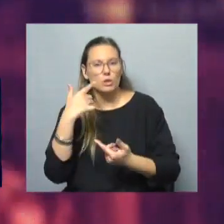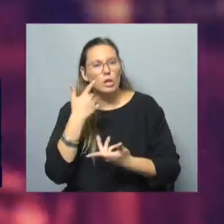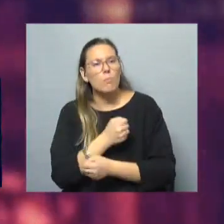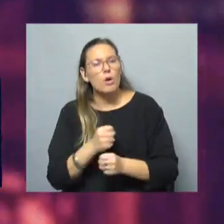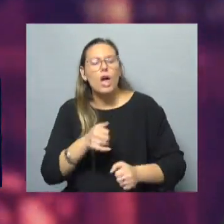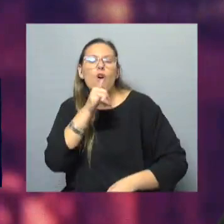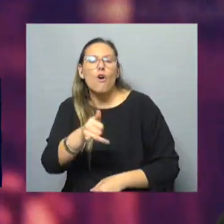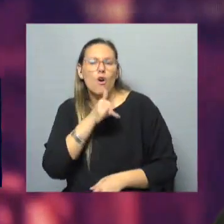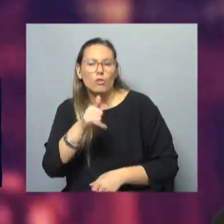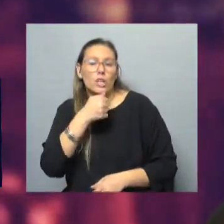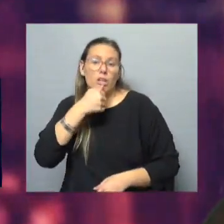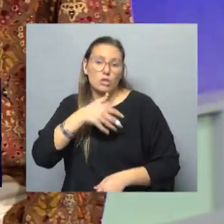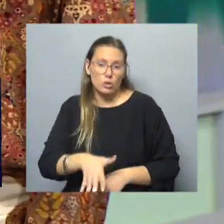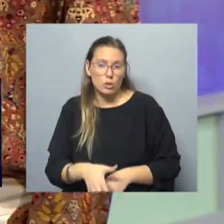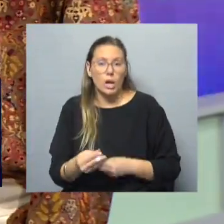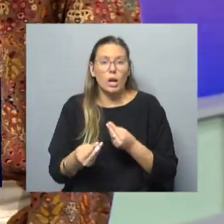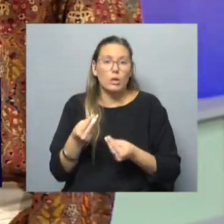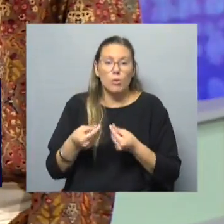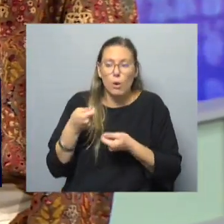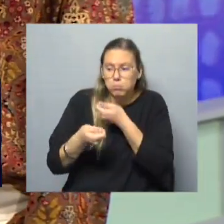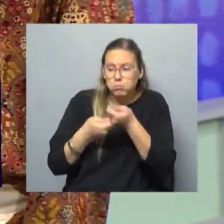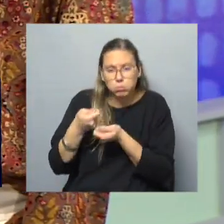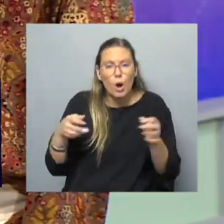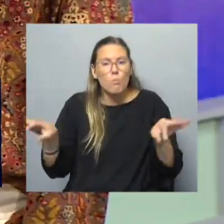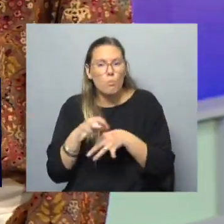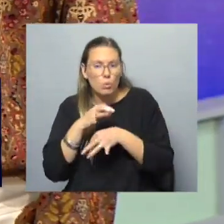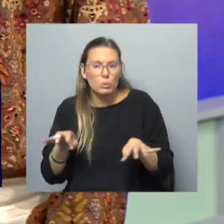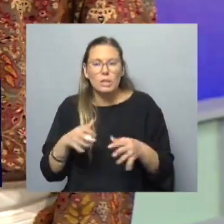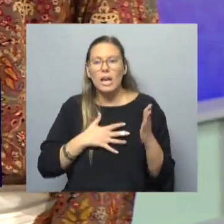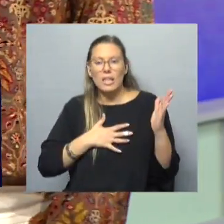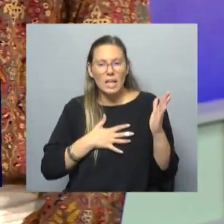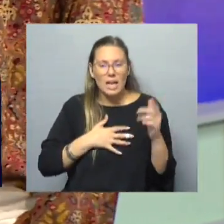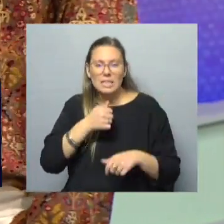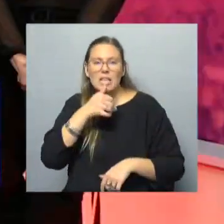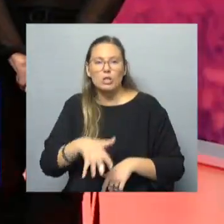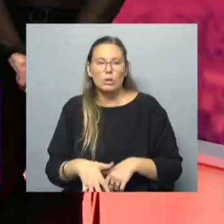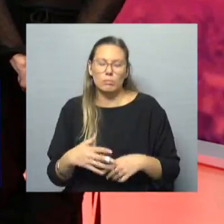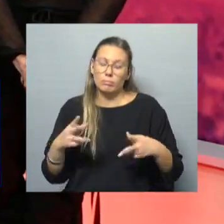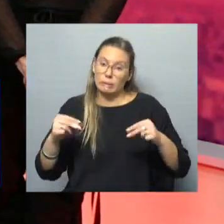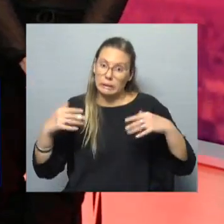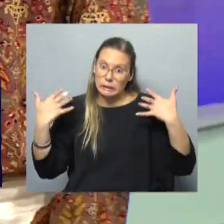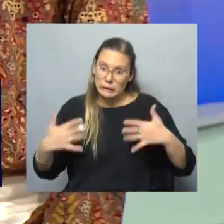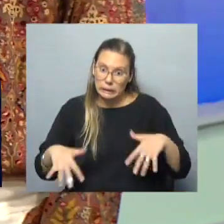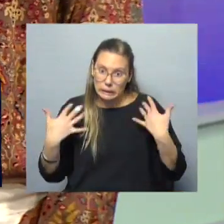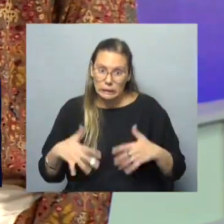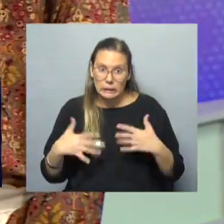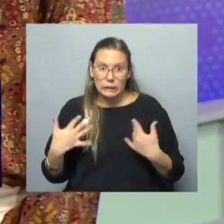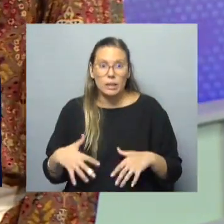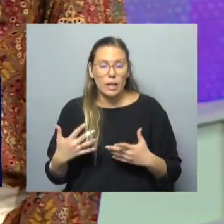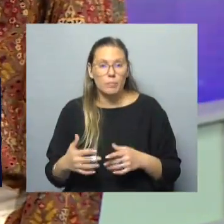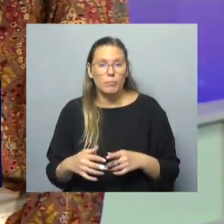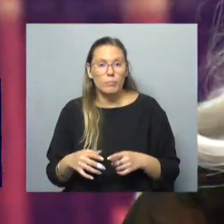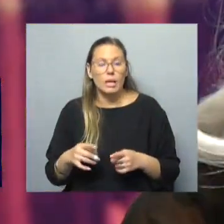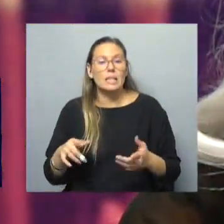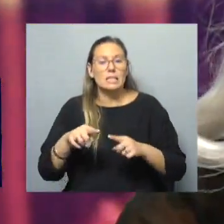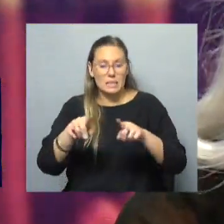transmitir la historia. ¿Y cómo van integrando ahí la música, la danza, la historia? Es un montón. Es un sala 360, ¿no? Sí, porque